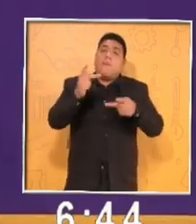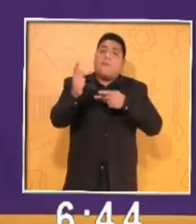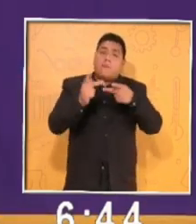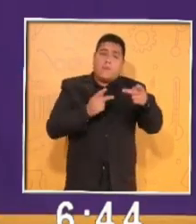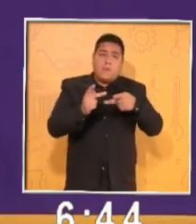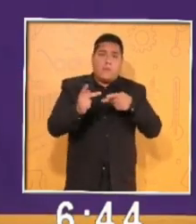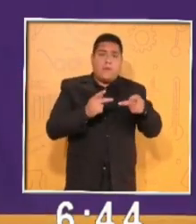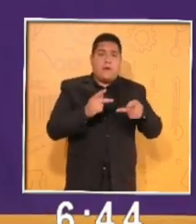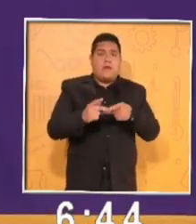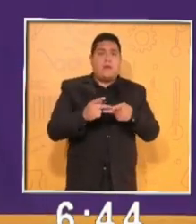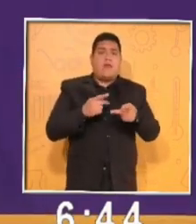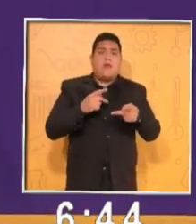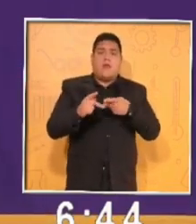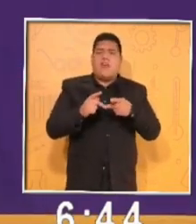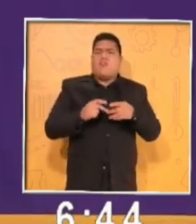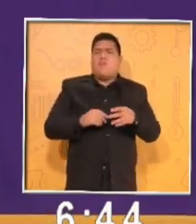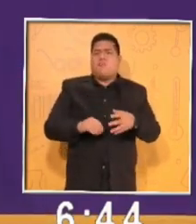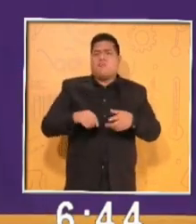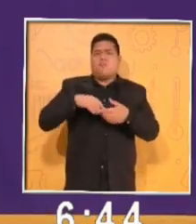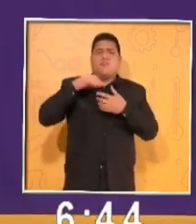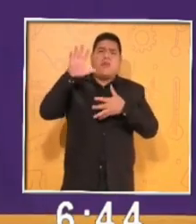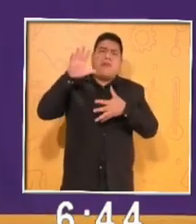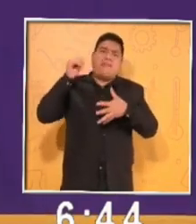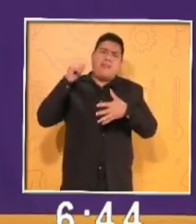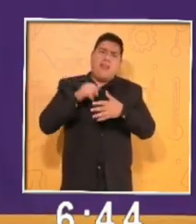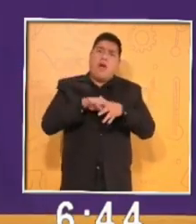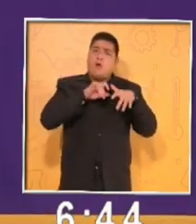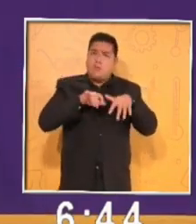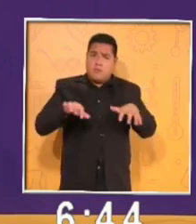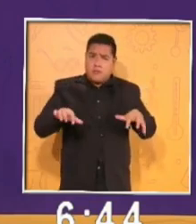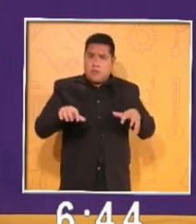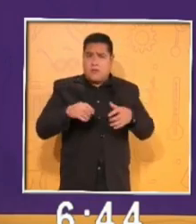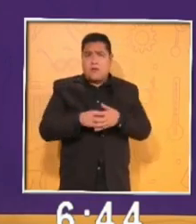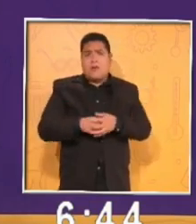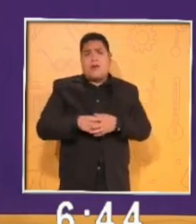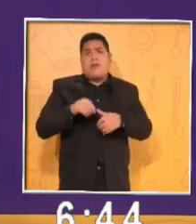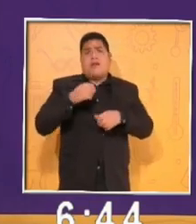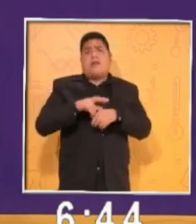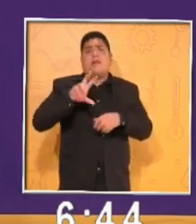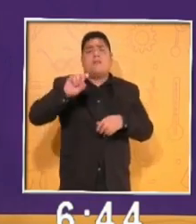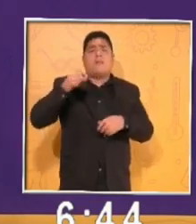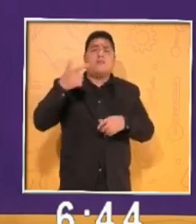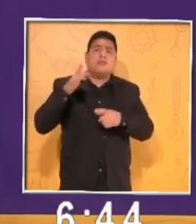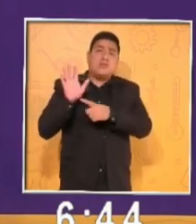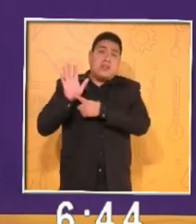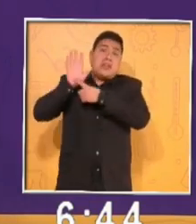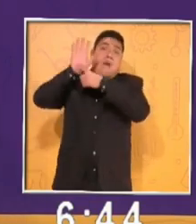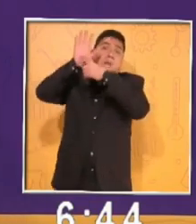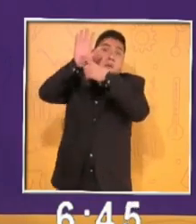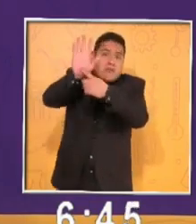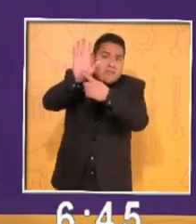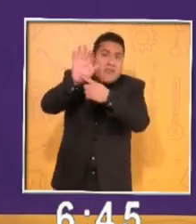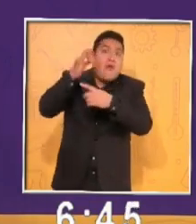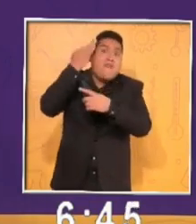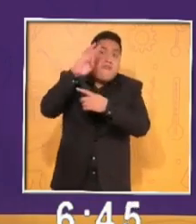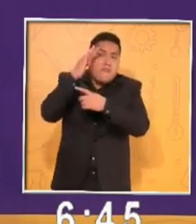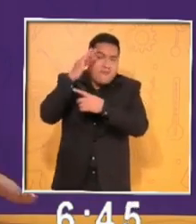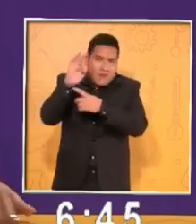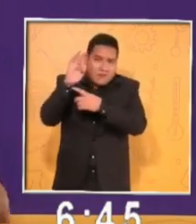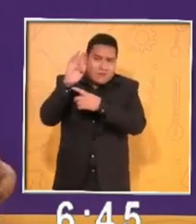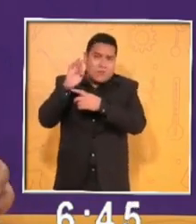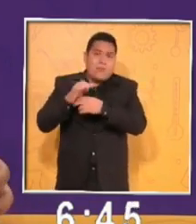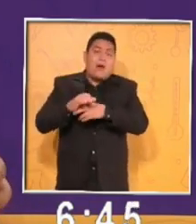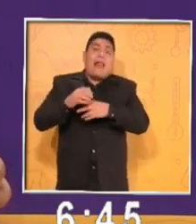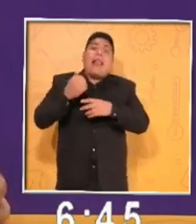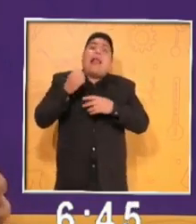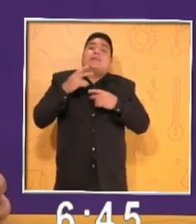un archivo PDF que ahorita nuestros amigos del Canal 28 están publicando en la página de Facebook para la persona que